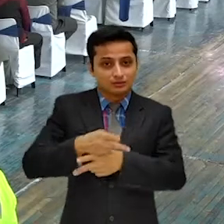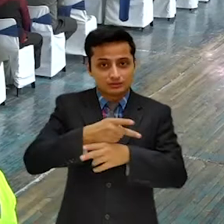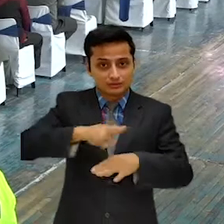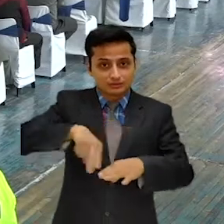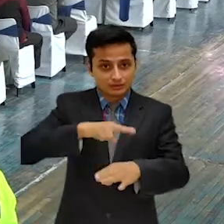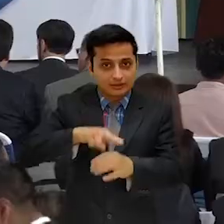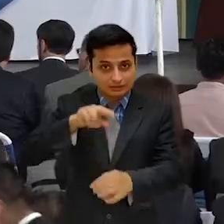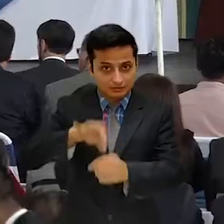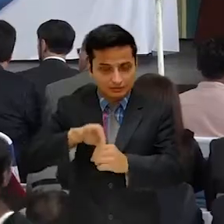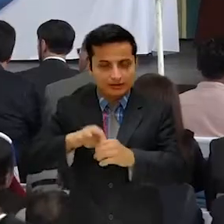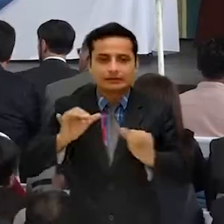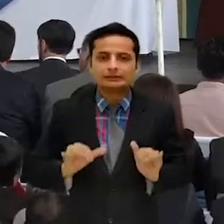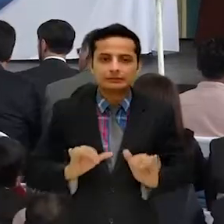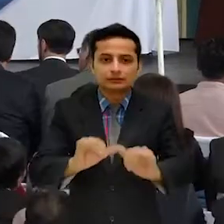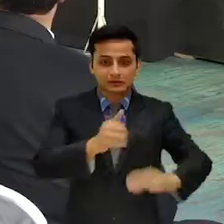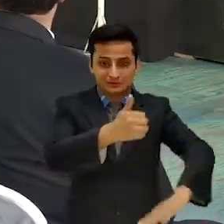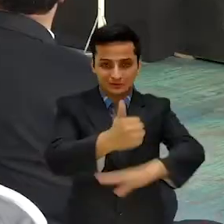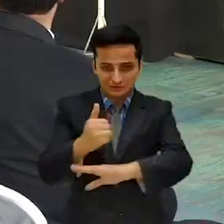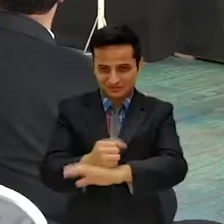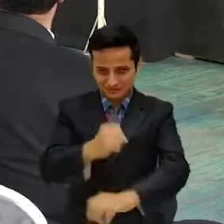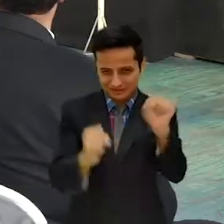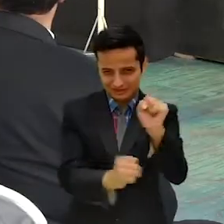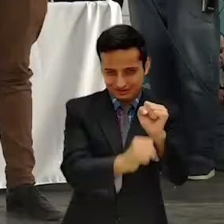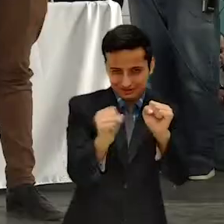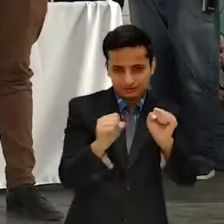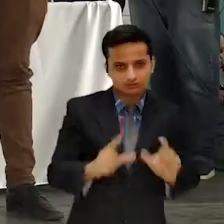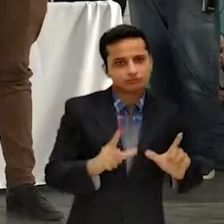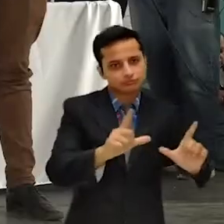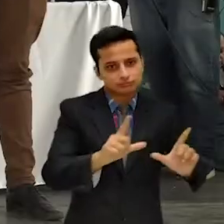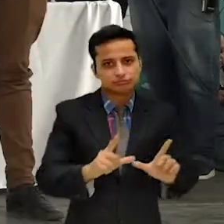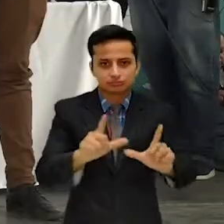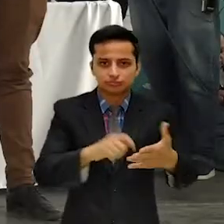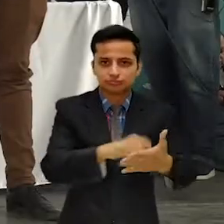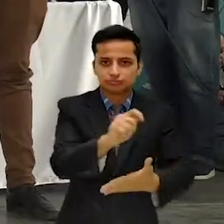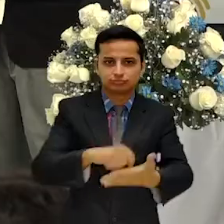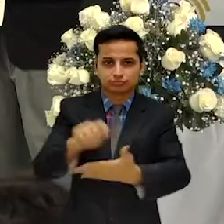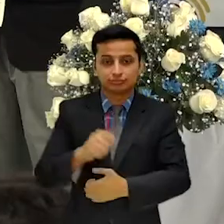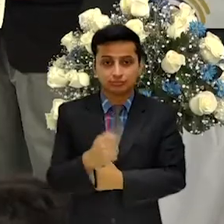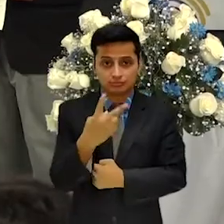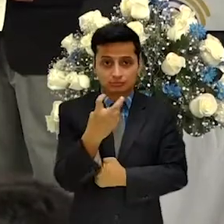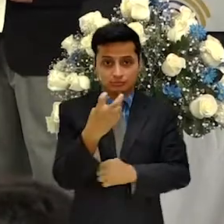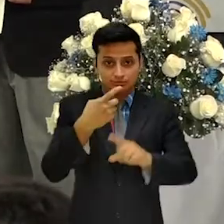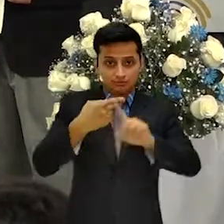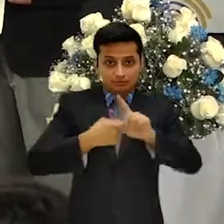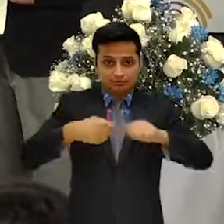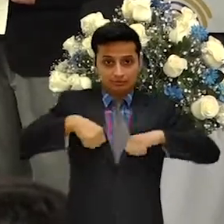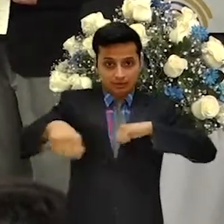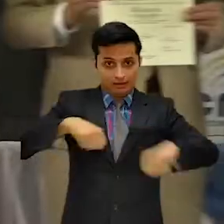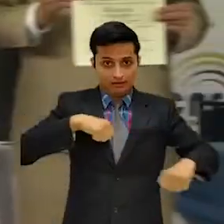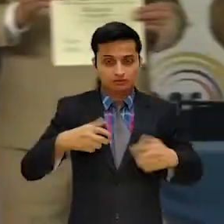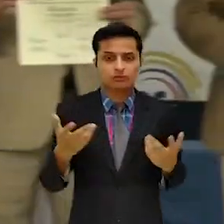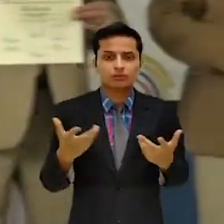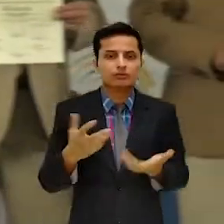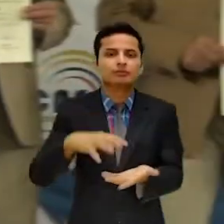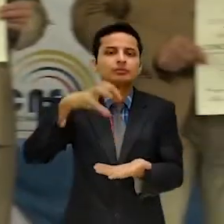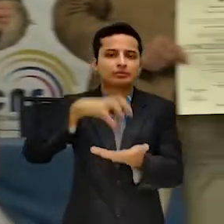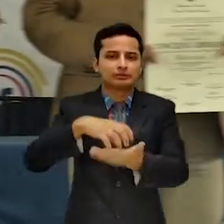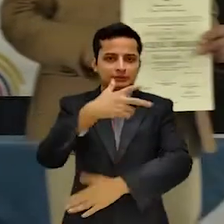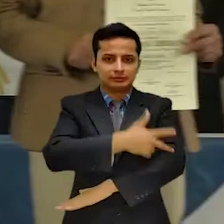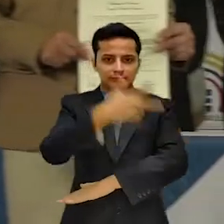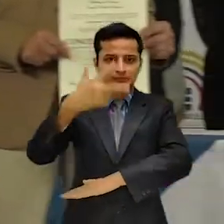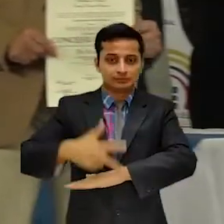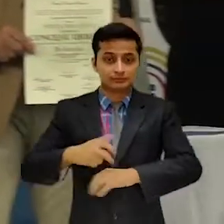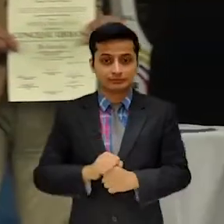El Consejo Nacional Electoral continúa con la entrega de credenciales en todo el país. Este 12 de mayo la jornada se cumplió en la provincia